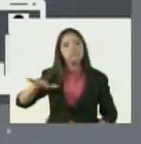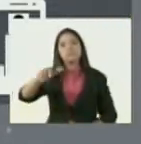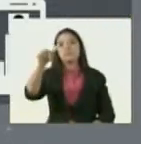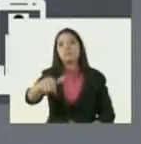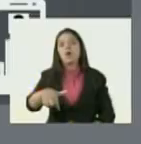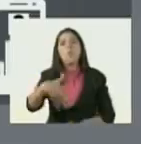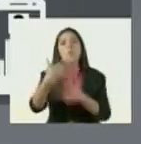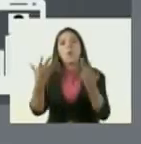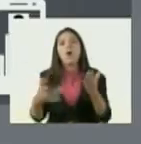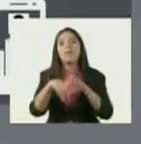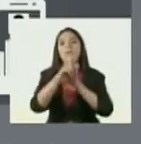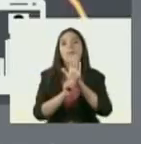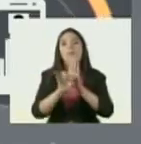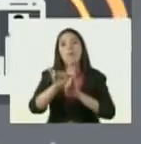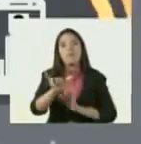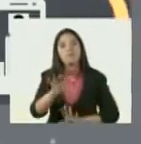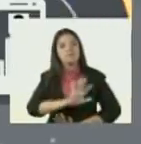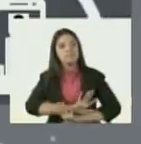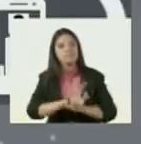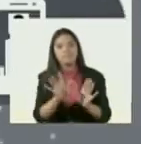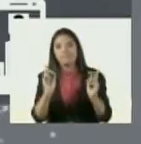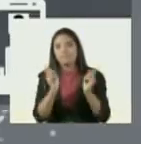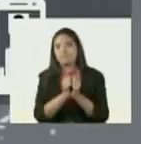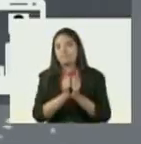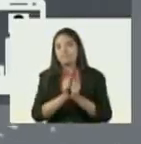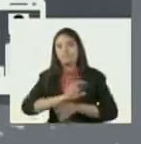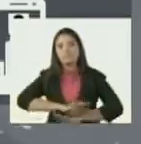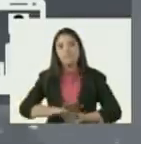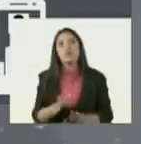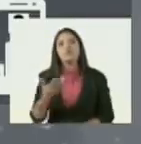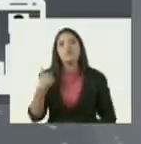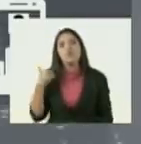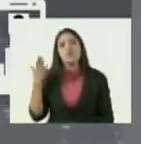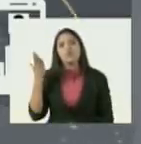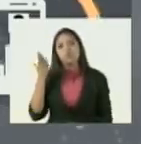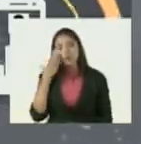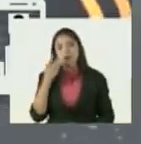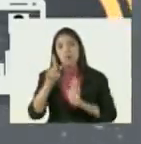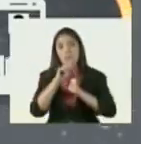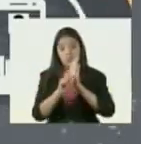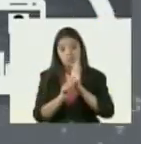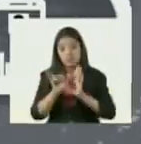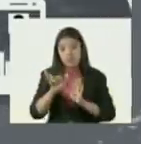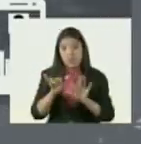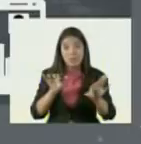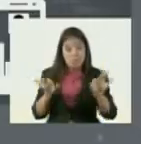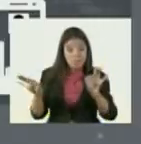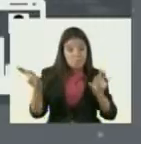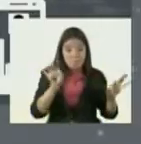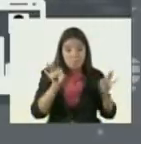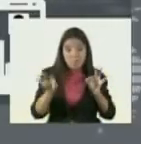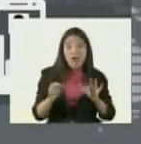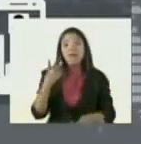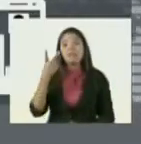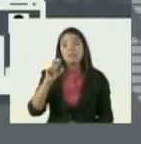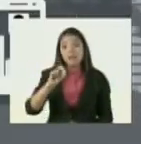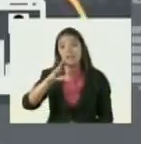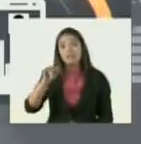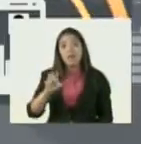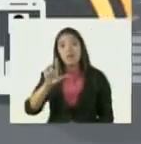poder constituyente originario, y sé que con la Asamblea Nacional Constituyente que vamos a elegir el 30 de